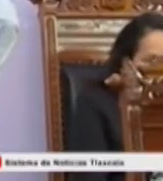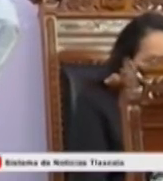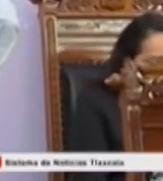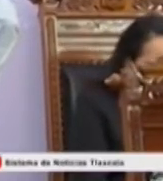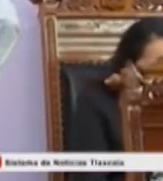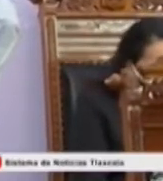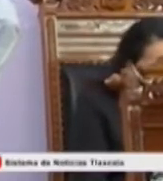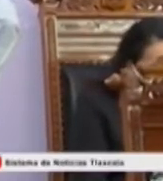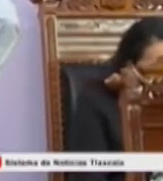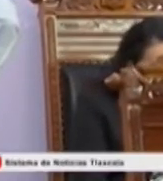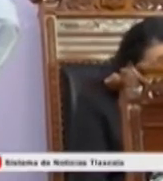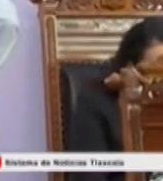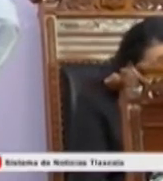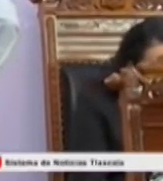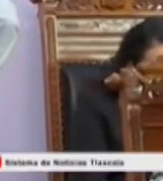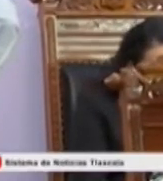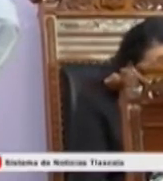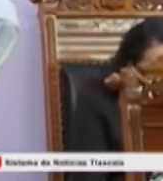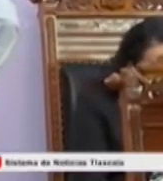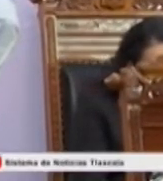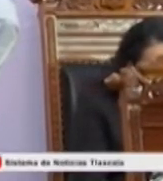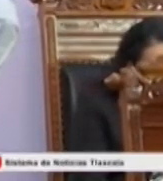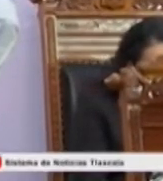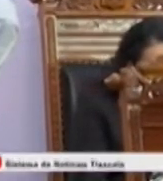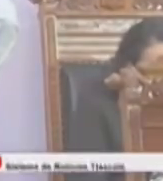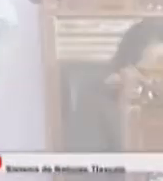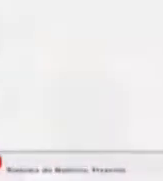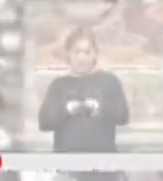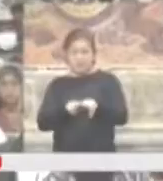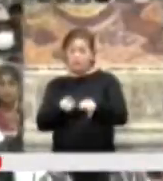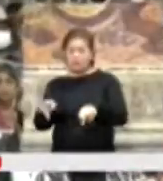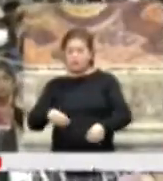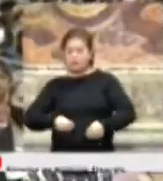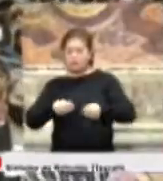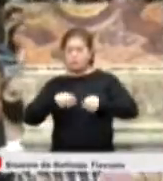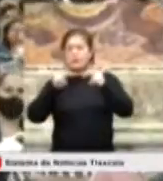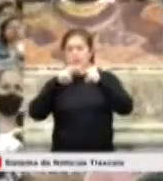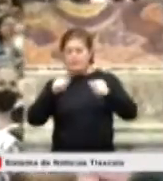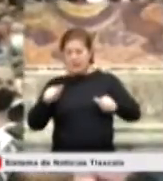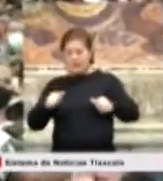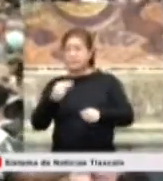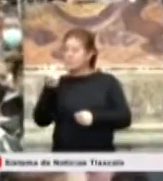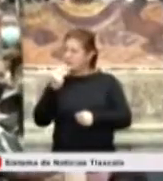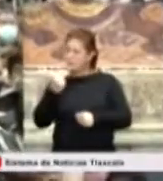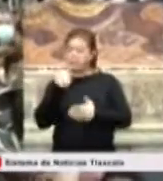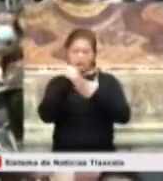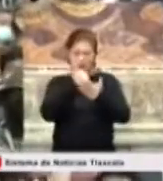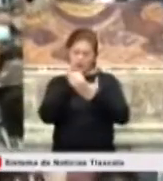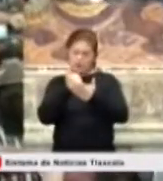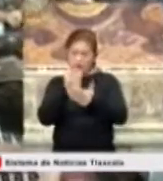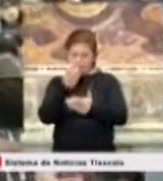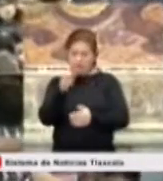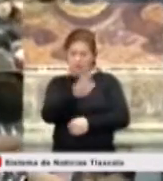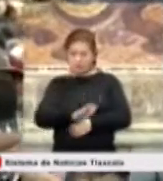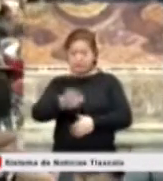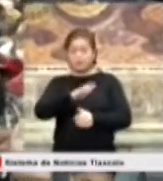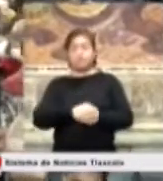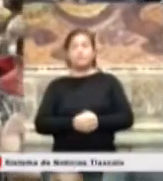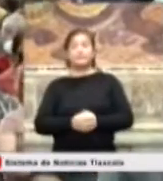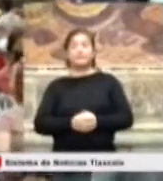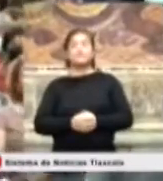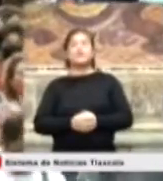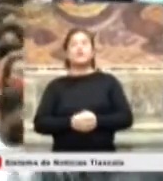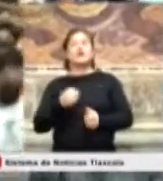integrarse al campo laboral en las empresas de este ramo. Por otro lado, se logró una donación de la Academia STEM